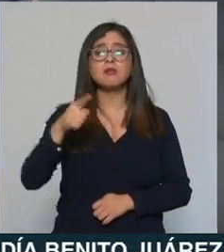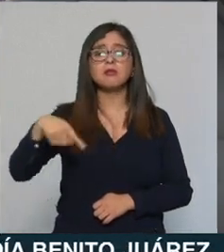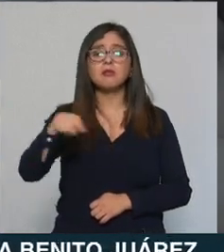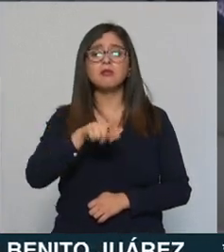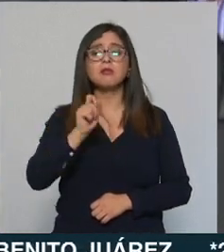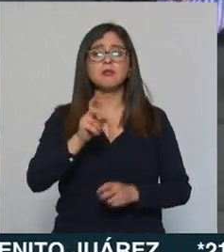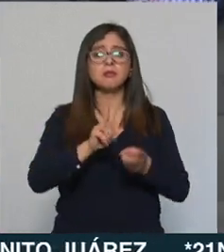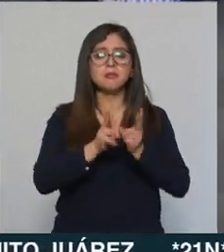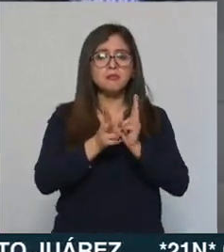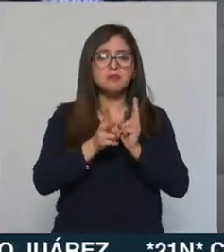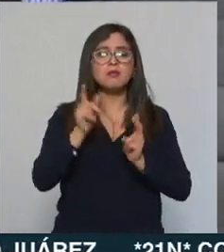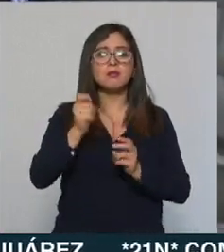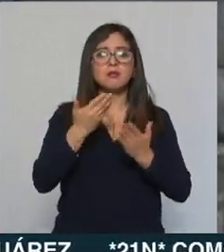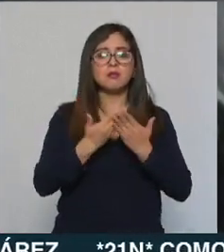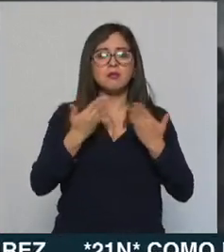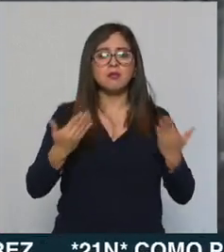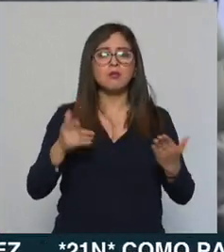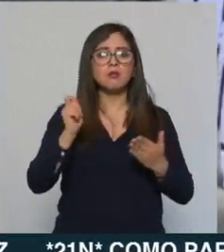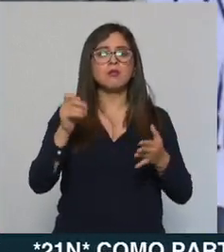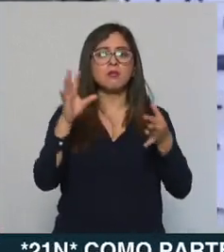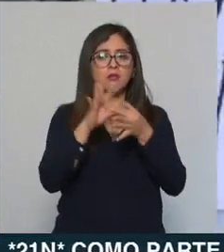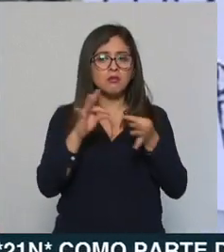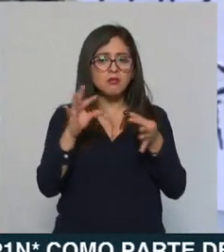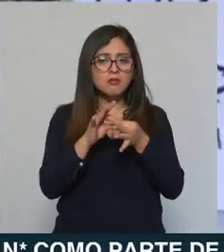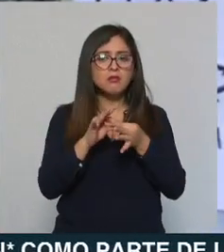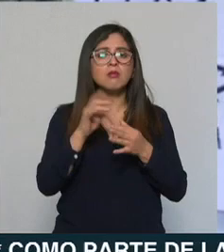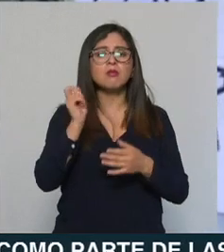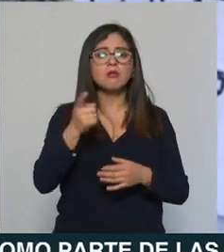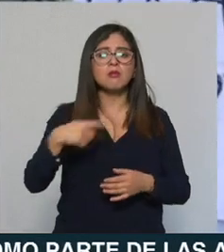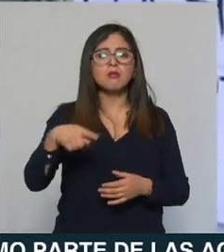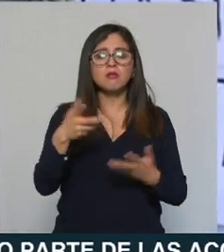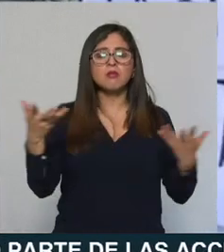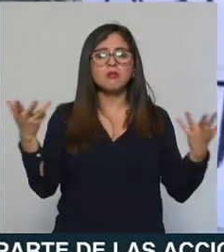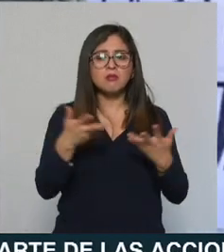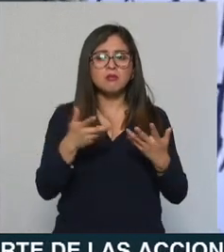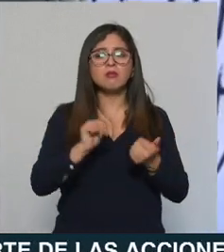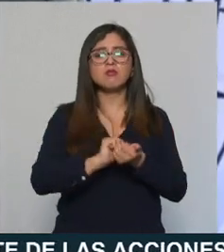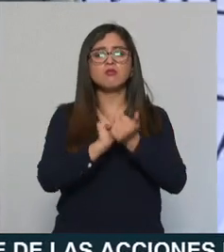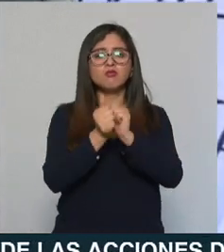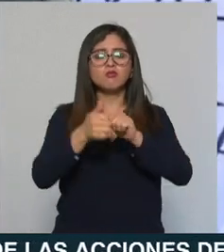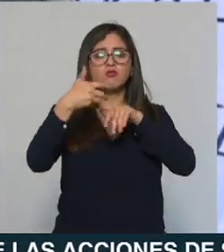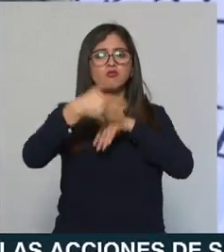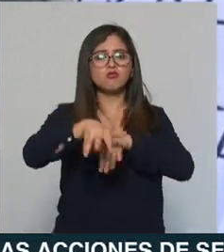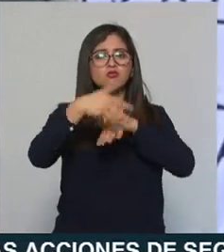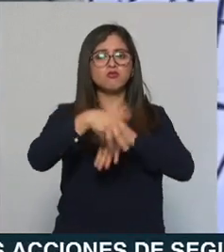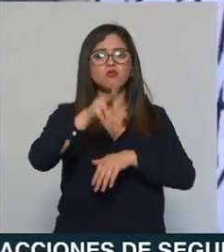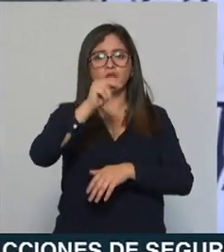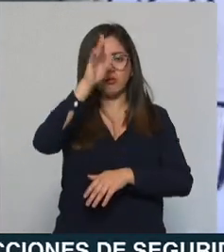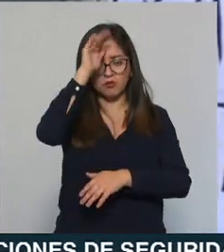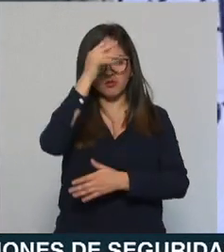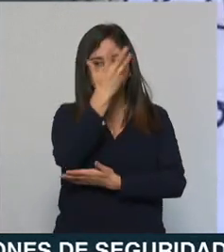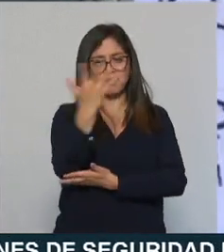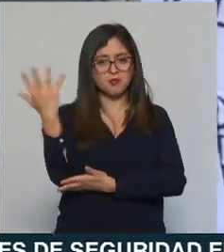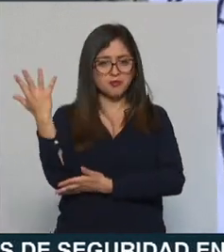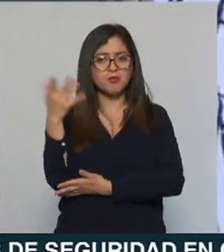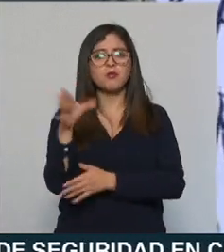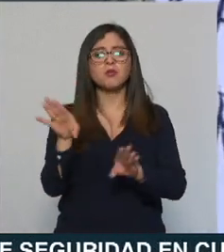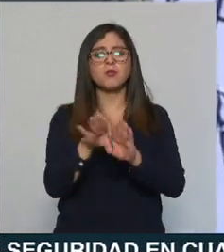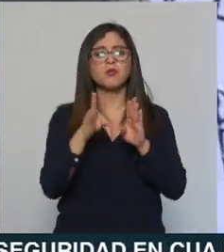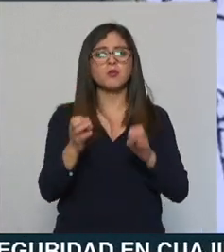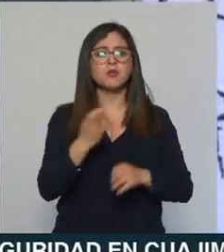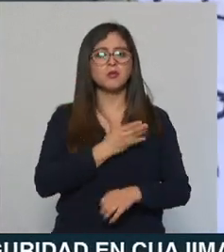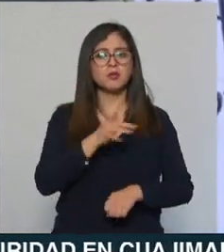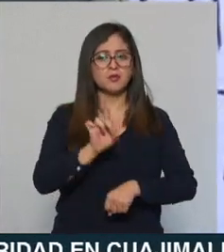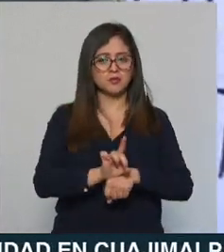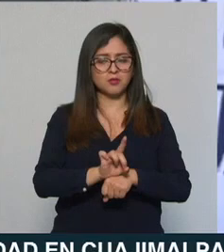de esta colonia que nos va a hablar un poco sobre los movimientos que van a comenzar a tener respecto a esta tala de árboles. ¿Cómo está? Muy buenos días. Buenos días,